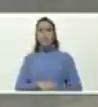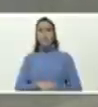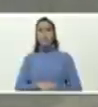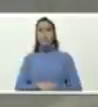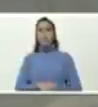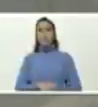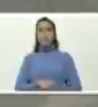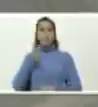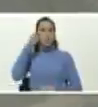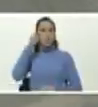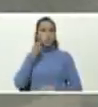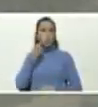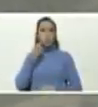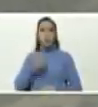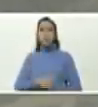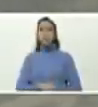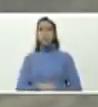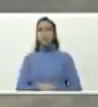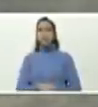Antonio José de Sucre.